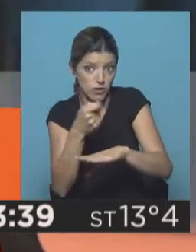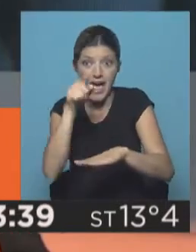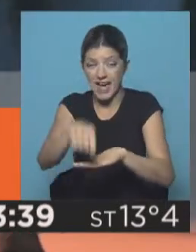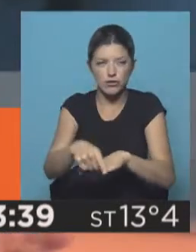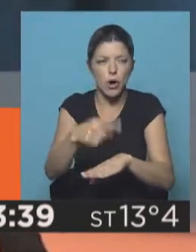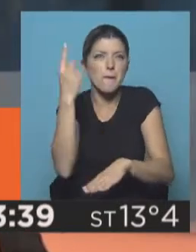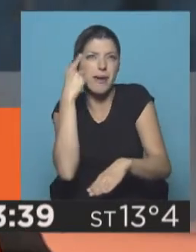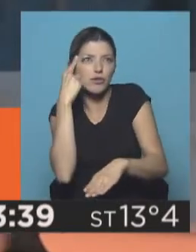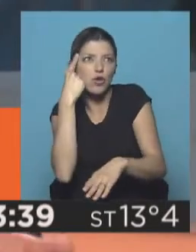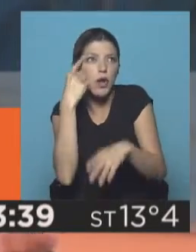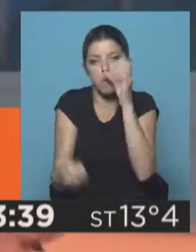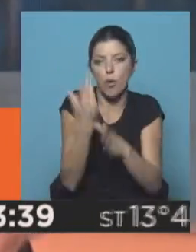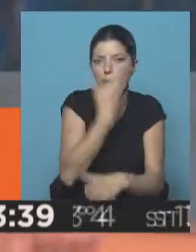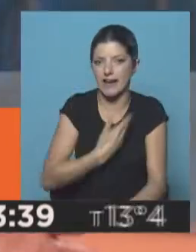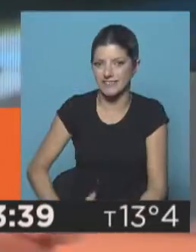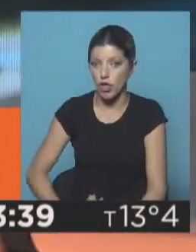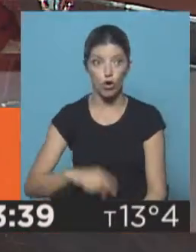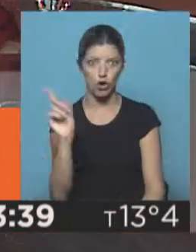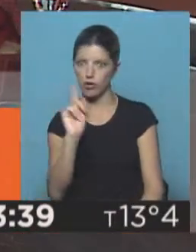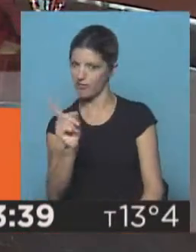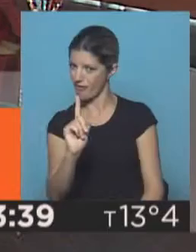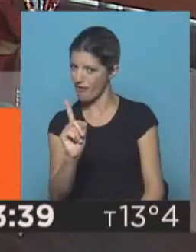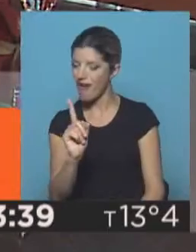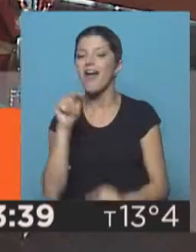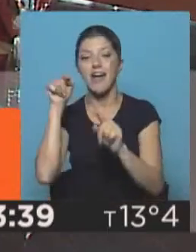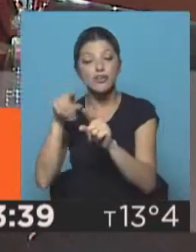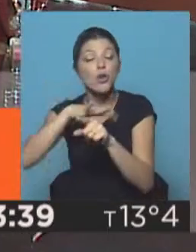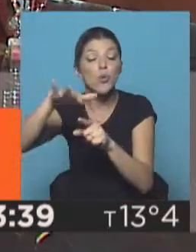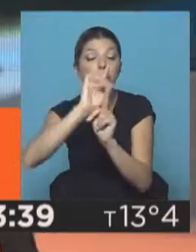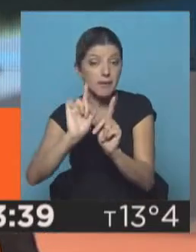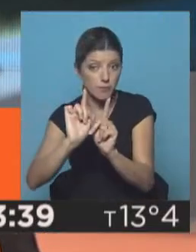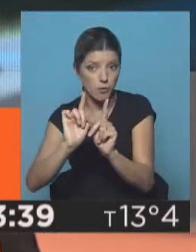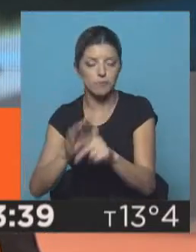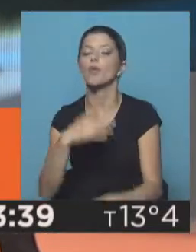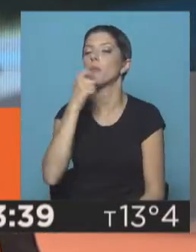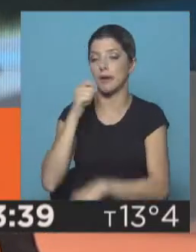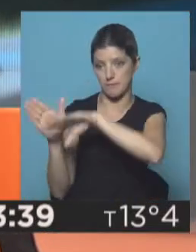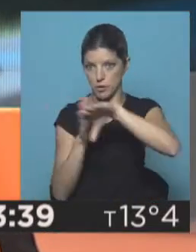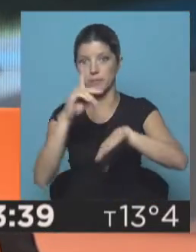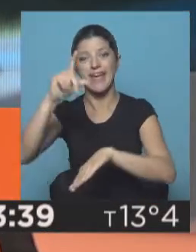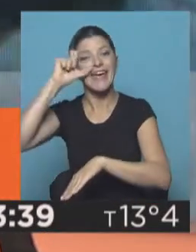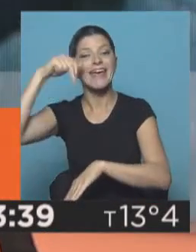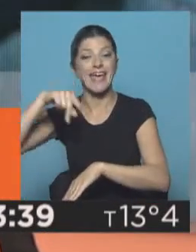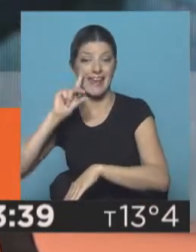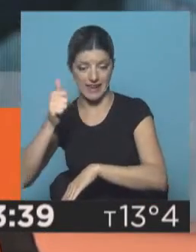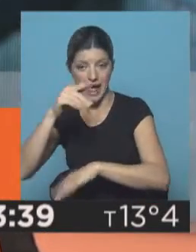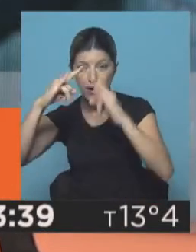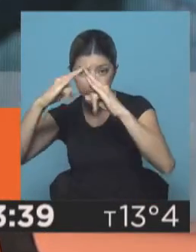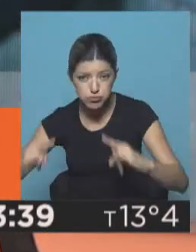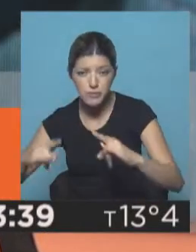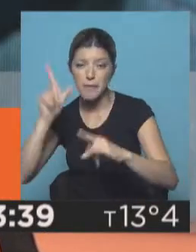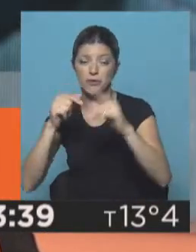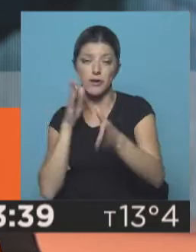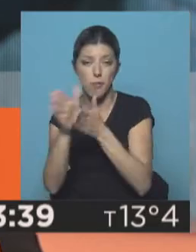Es decir, esto surgió de la necesidad de ese lugar. Kenia, el campamento de refugiados más grande del mundo, de 300 y